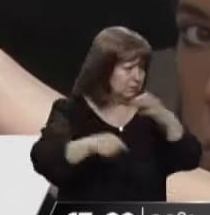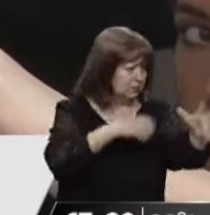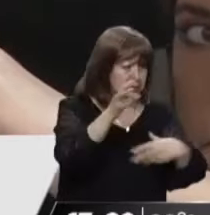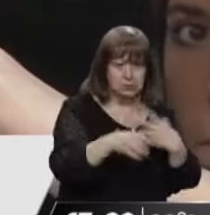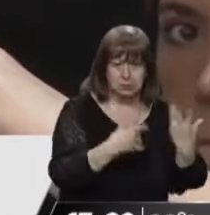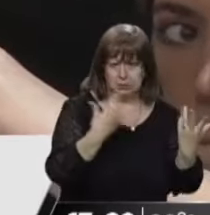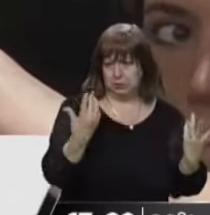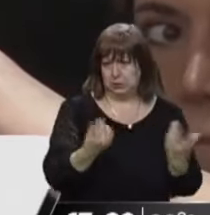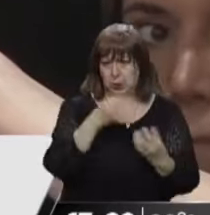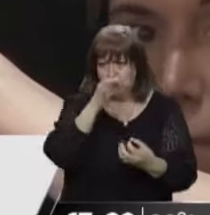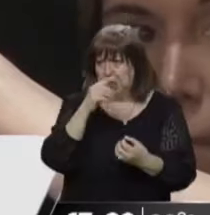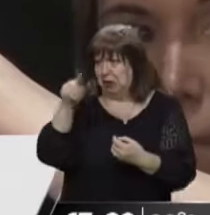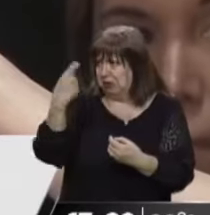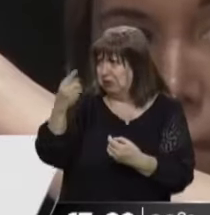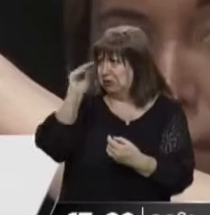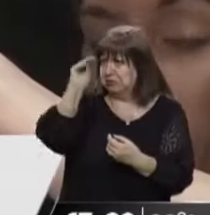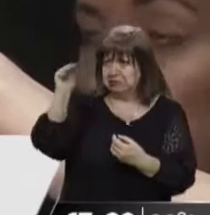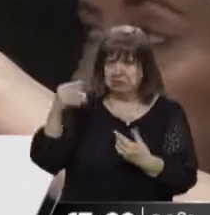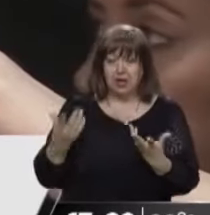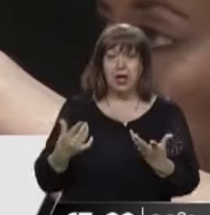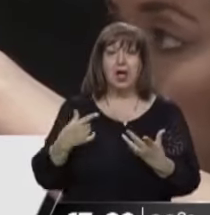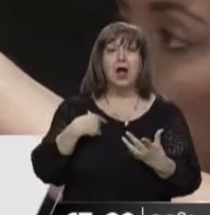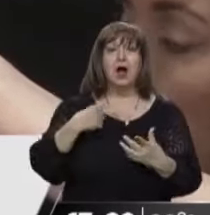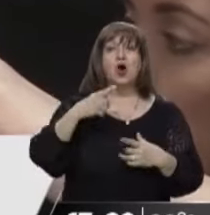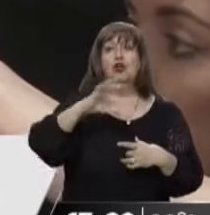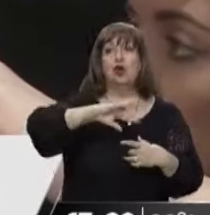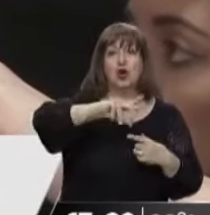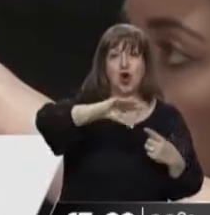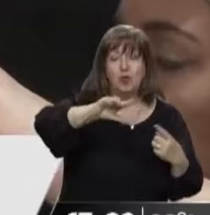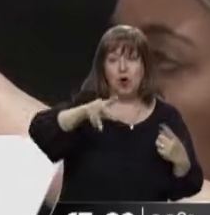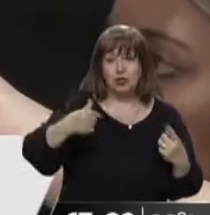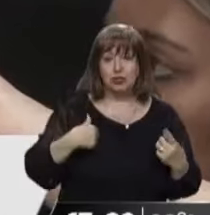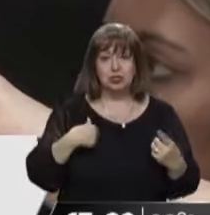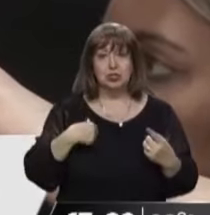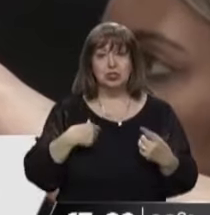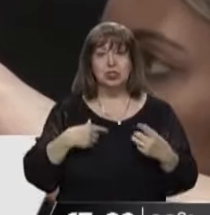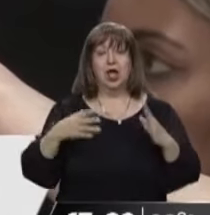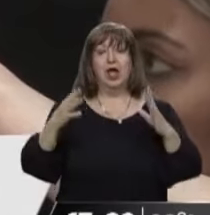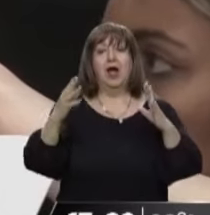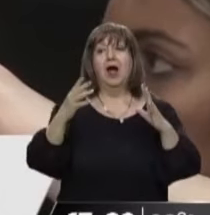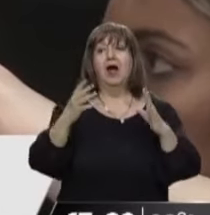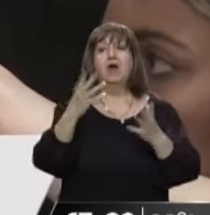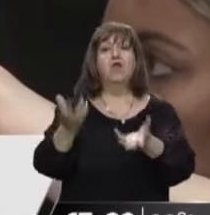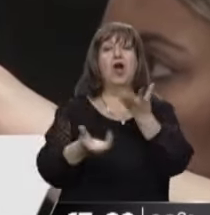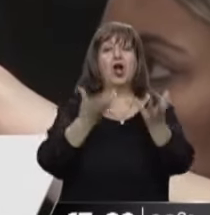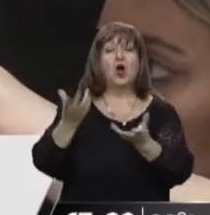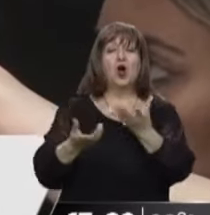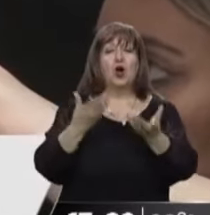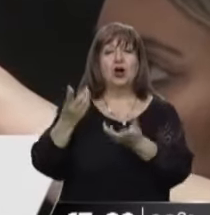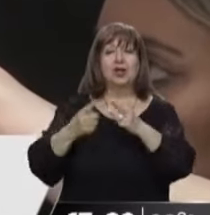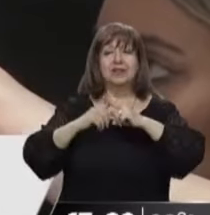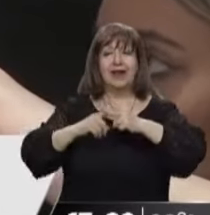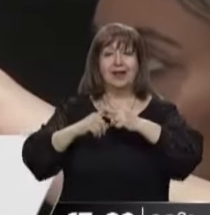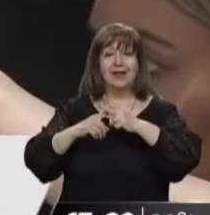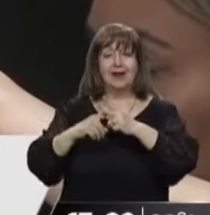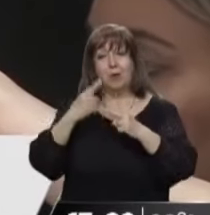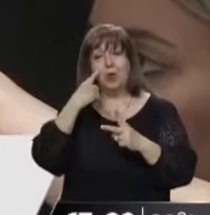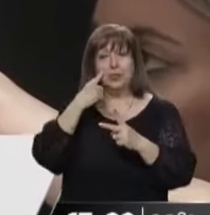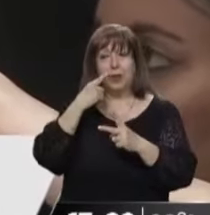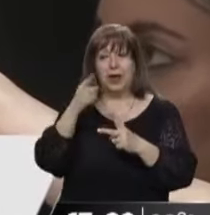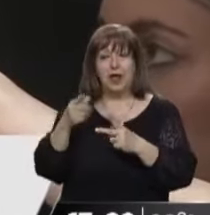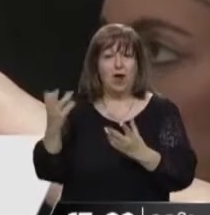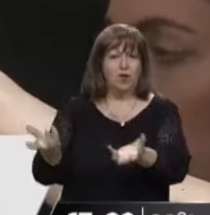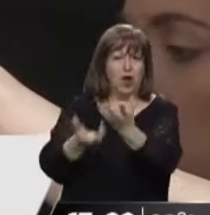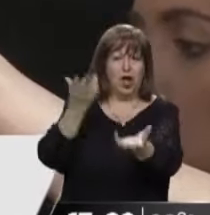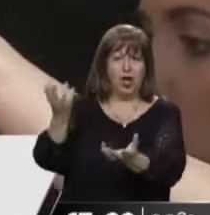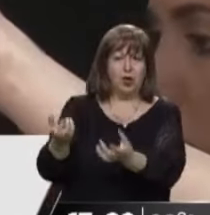fuera. Nos hicieron robos, cualquier cantidad de robos. Nos incendiaron un taller municipal, en donde perdimos casi la parte de la